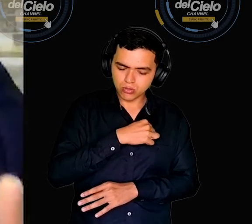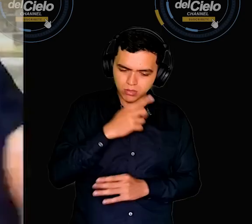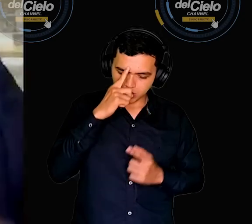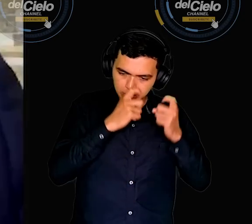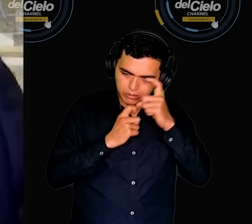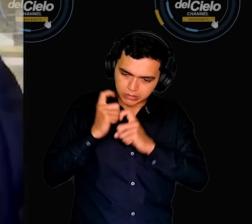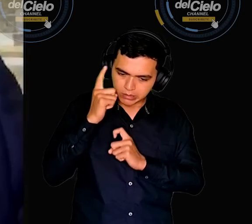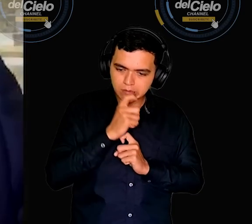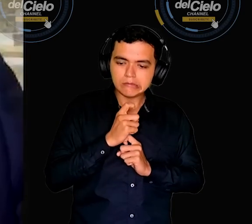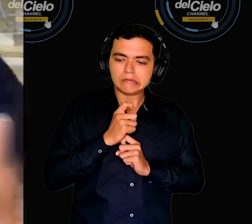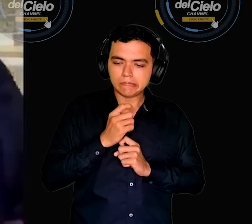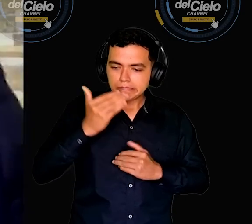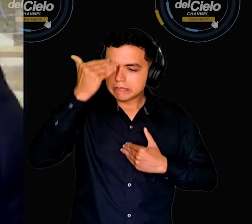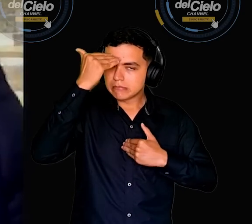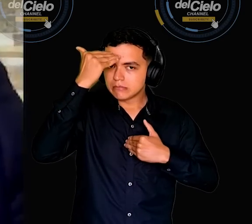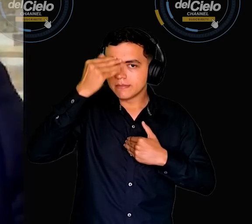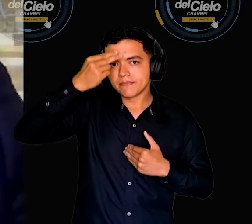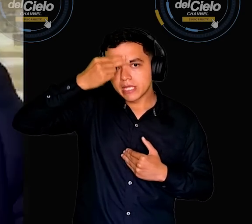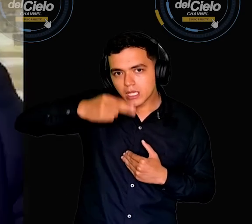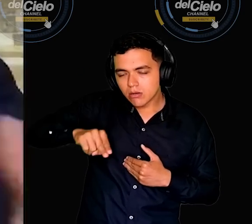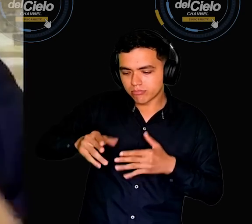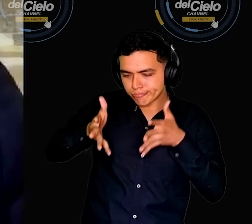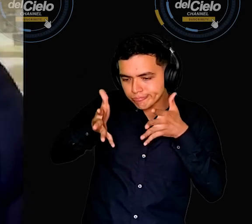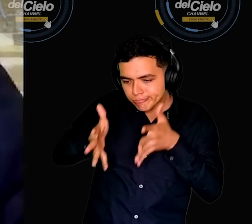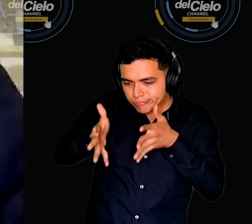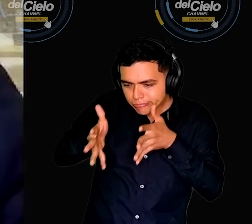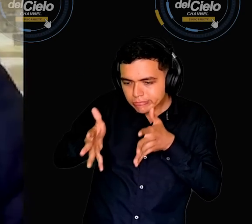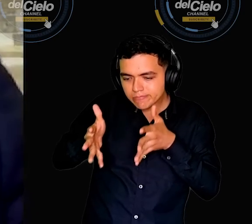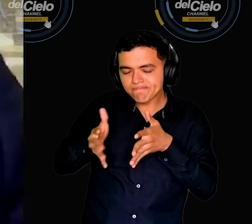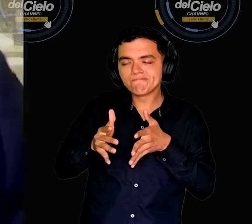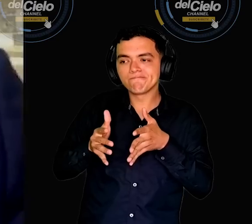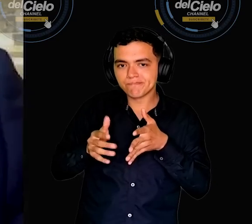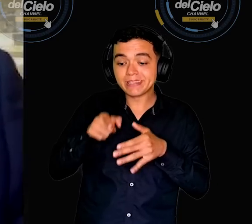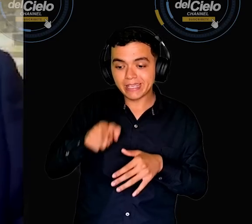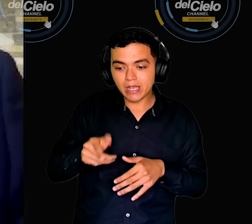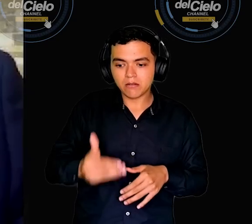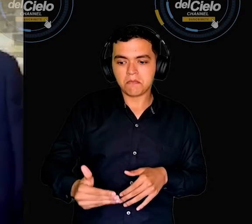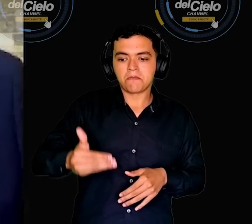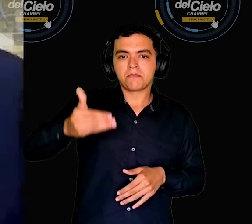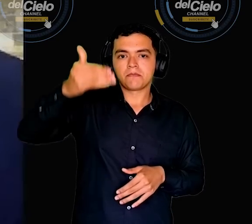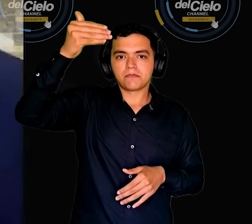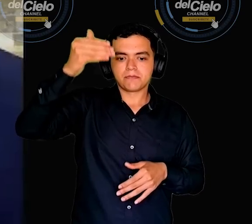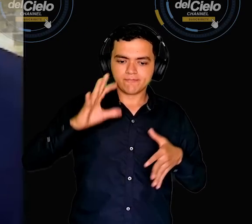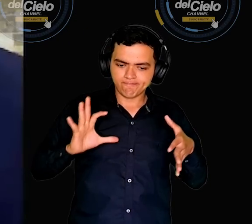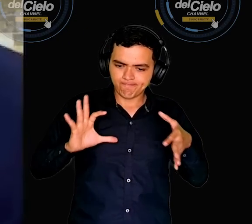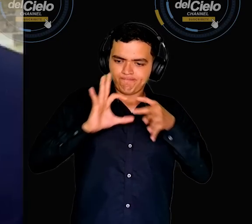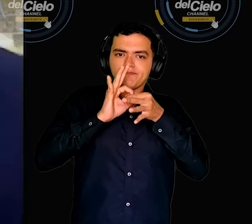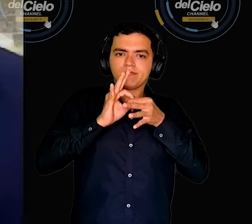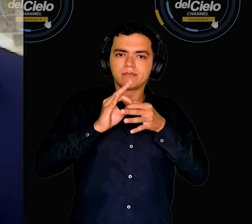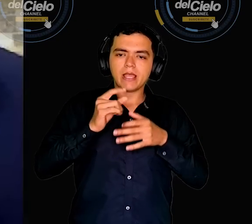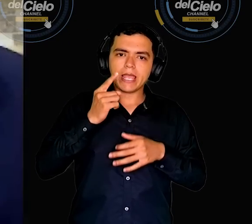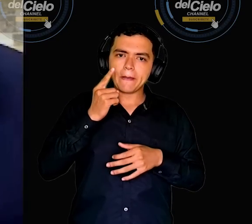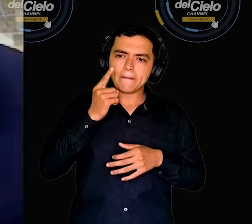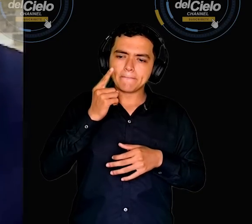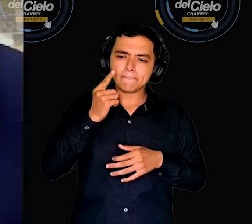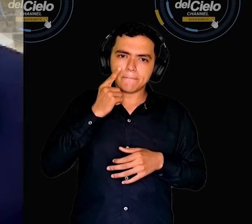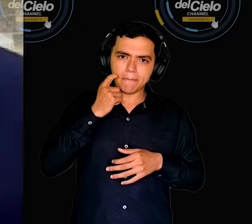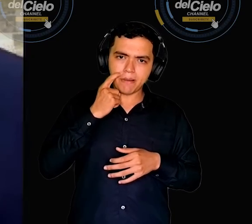una cercanía tan grande que produjo esa confianza y esa obediencia,